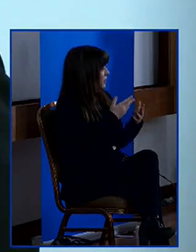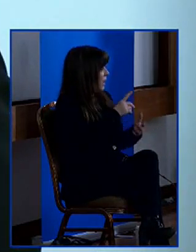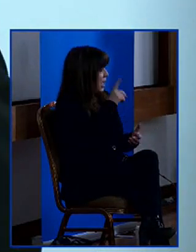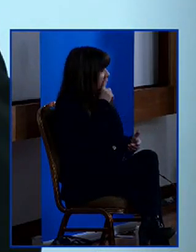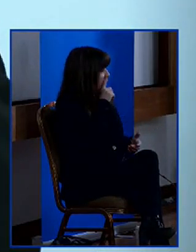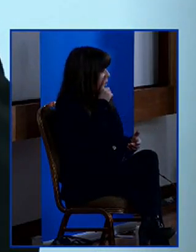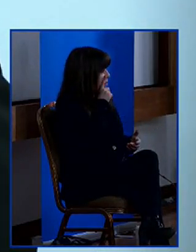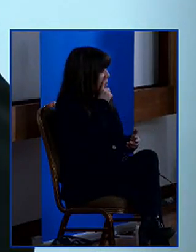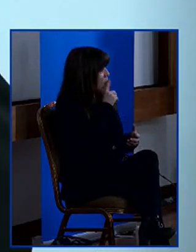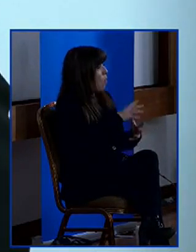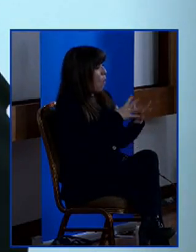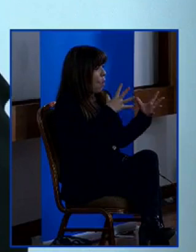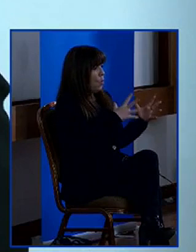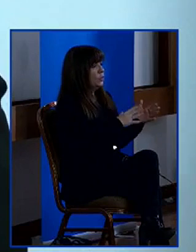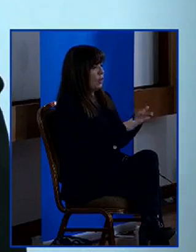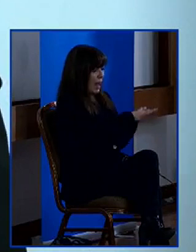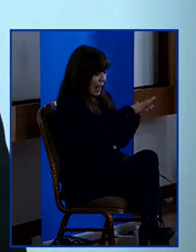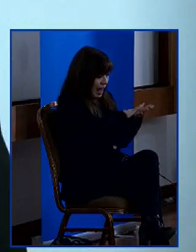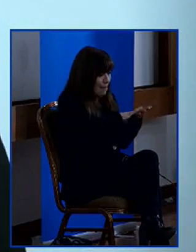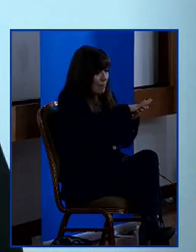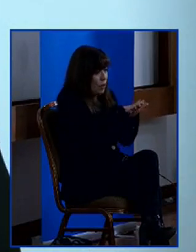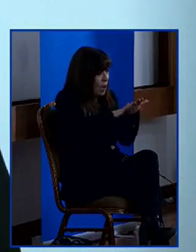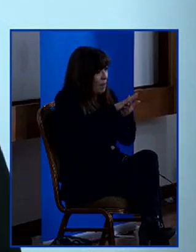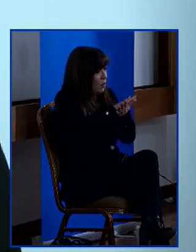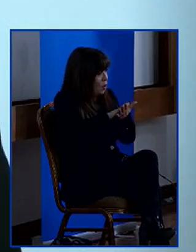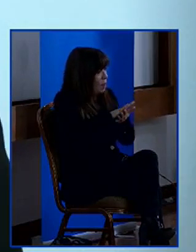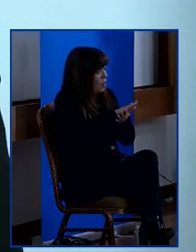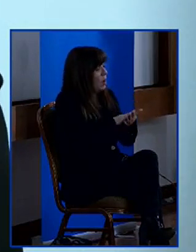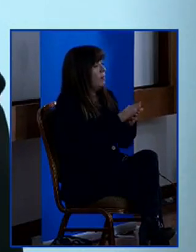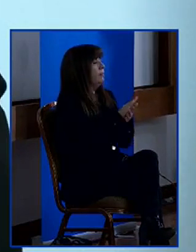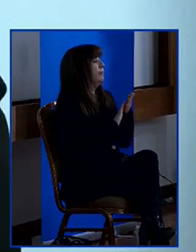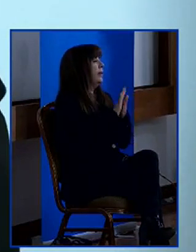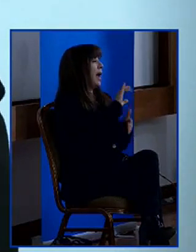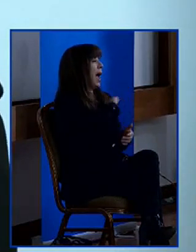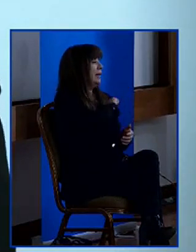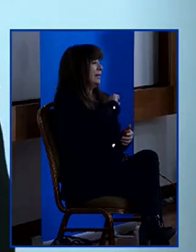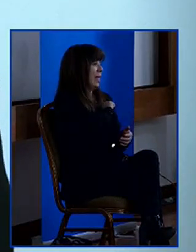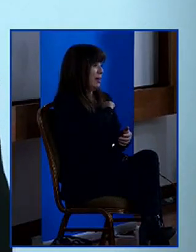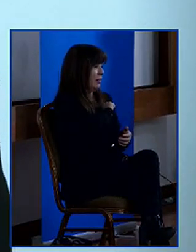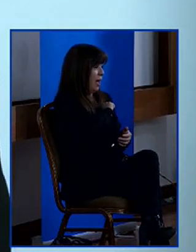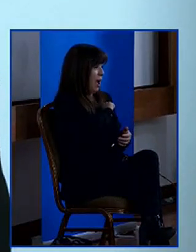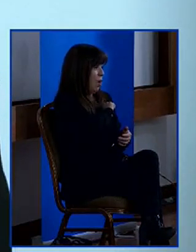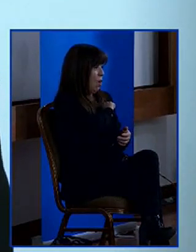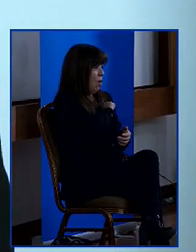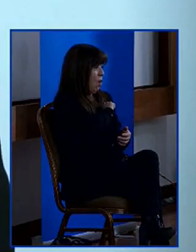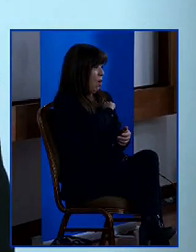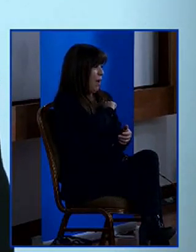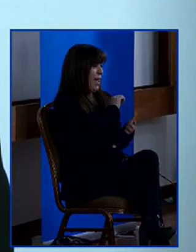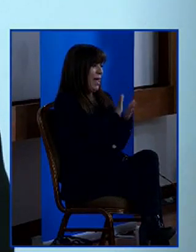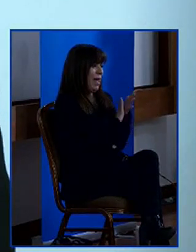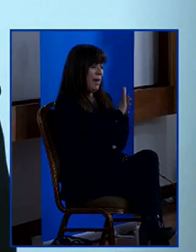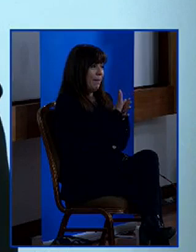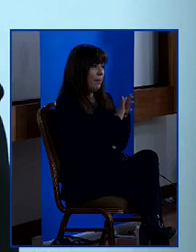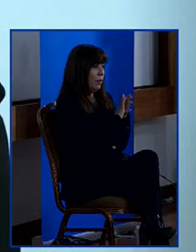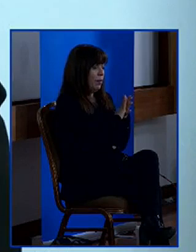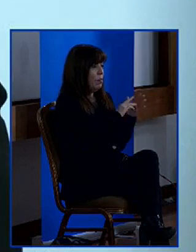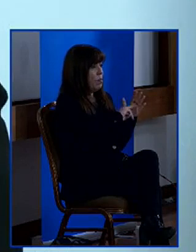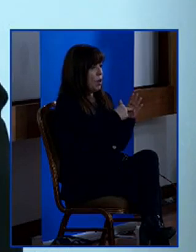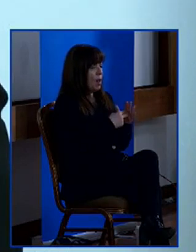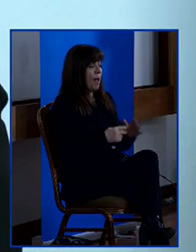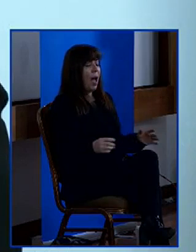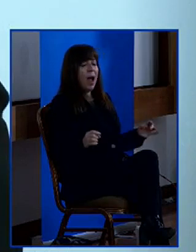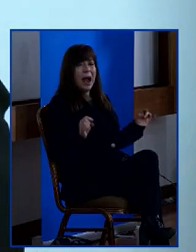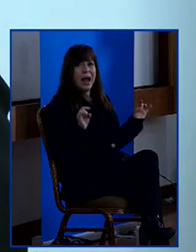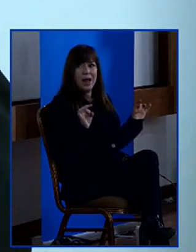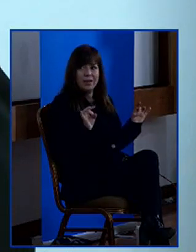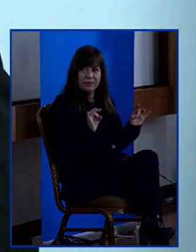tenemos muchos ejemplos. Santiago, sin ir más lejos, es un ejemplo presente de un problema